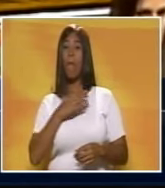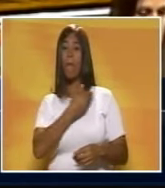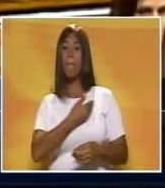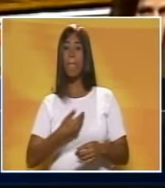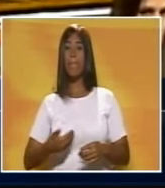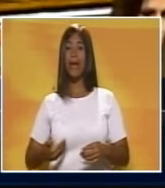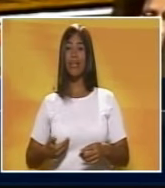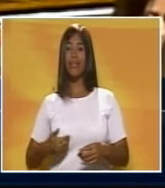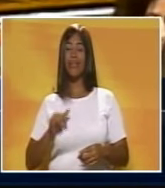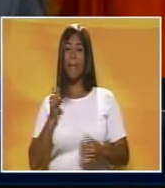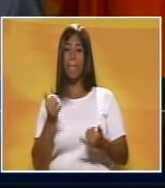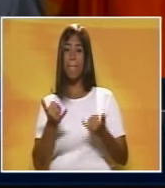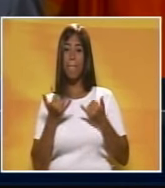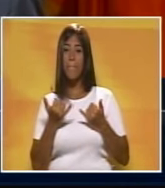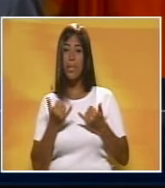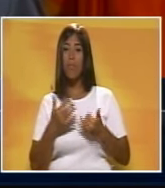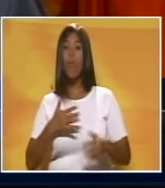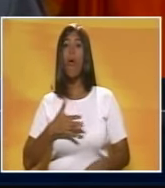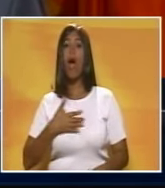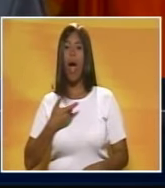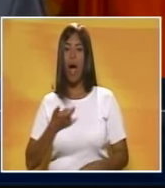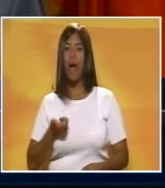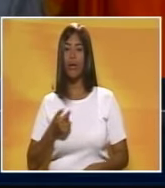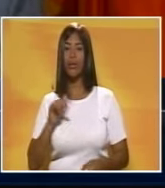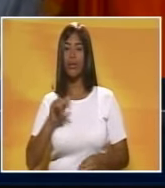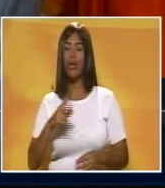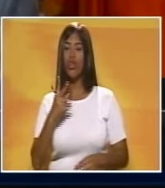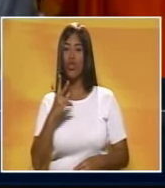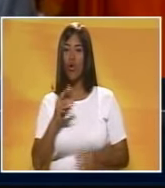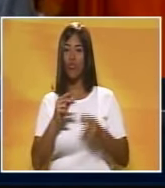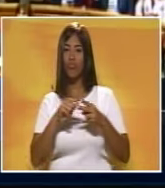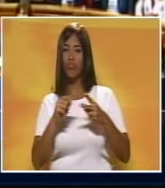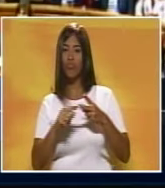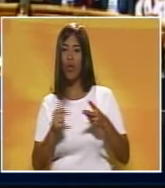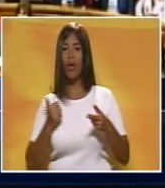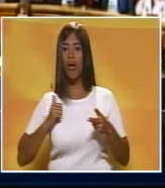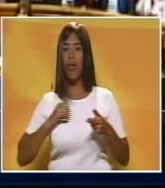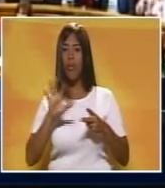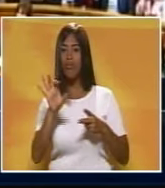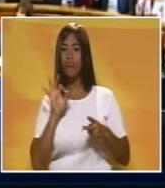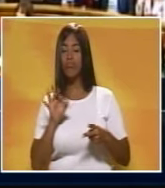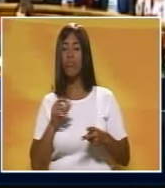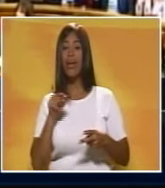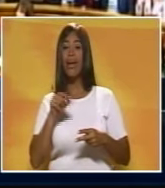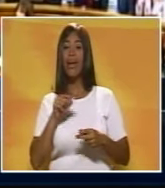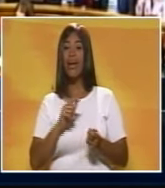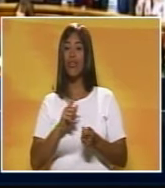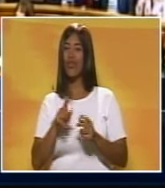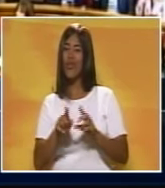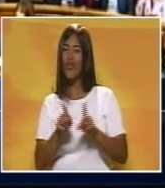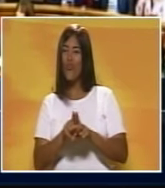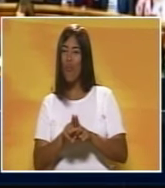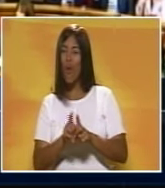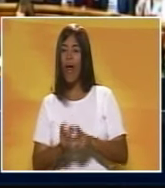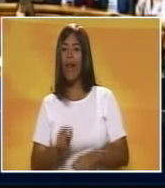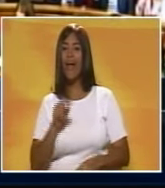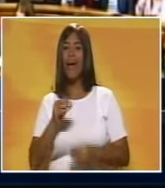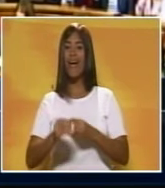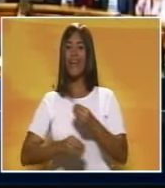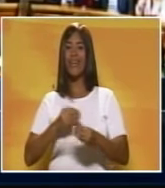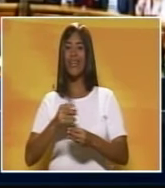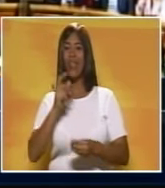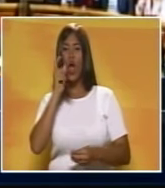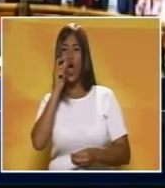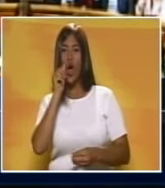de la Generalitat la posibilidad de someterse a esas dos medidas. Sin embargo, esto se traduce en un serio revés a la gestión de